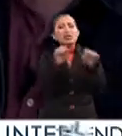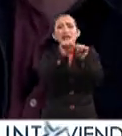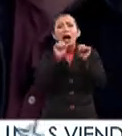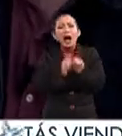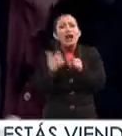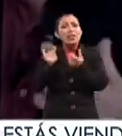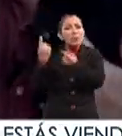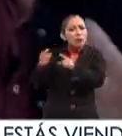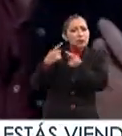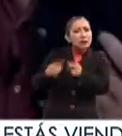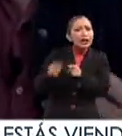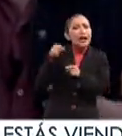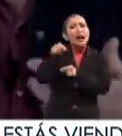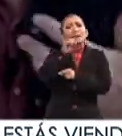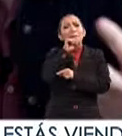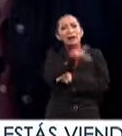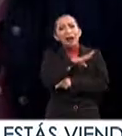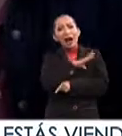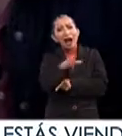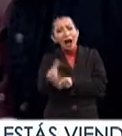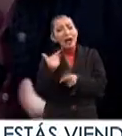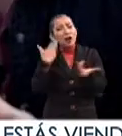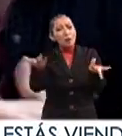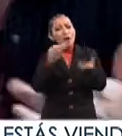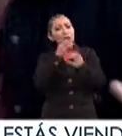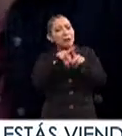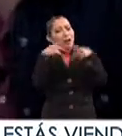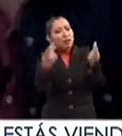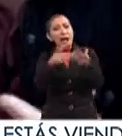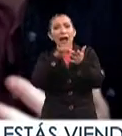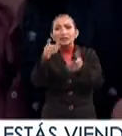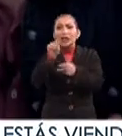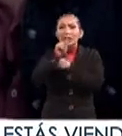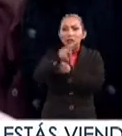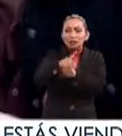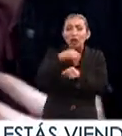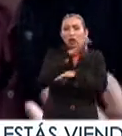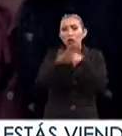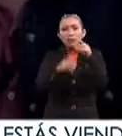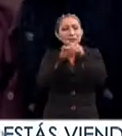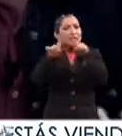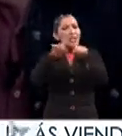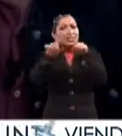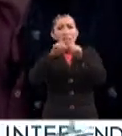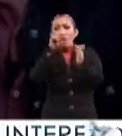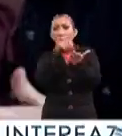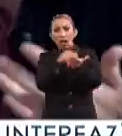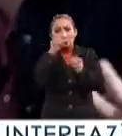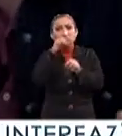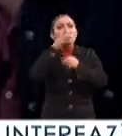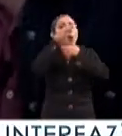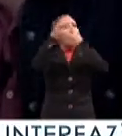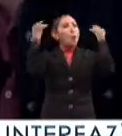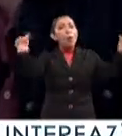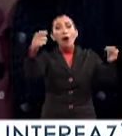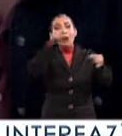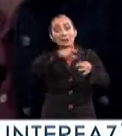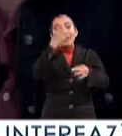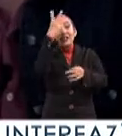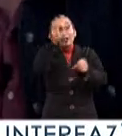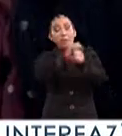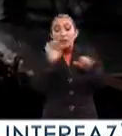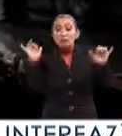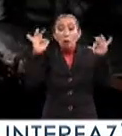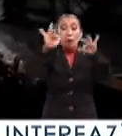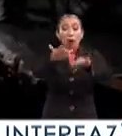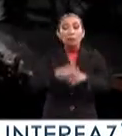de concierto, que está también a través de los medios, gracias a ustedes, en diferentes lugares. Y yo creo que eso hace que las 3 semanas sean